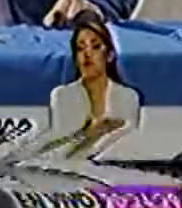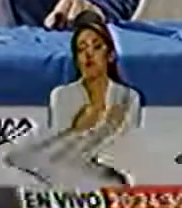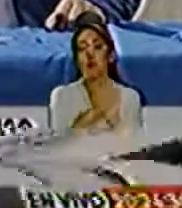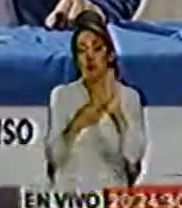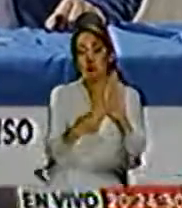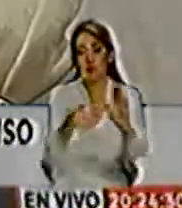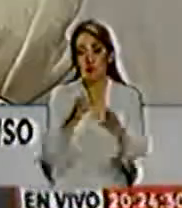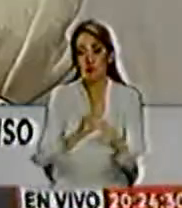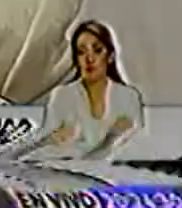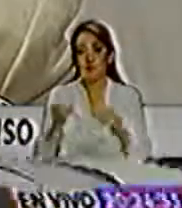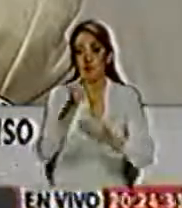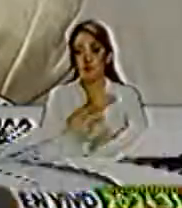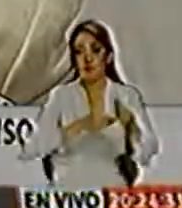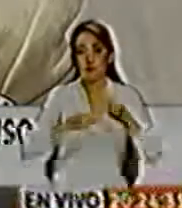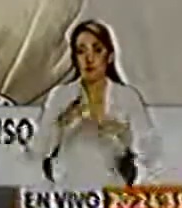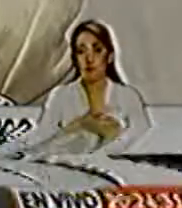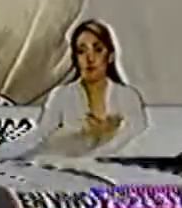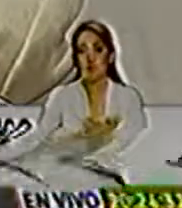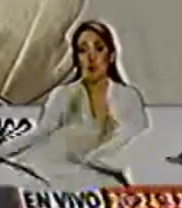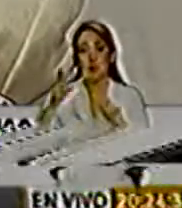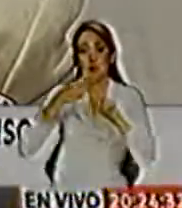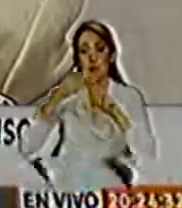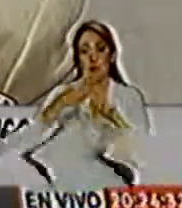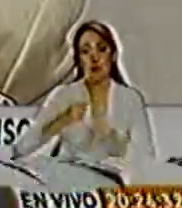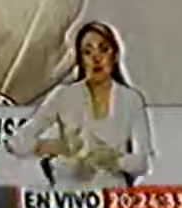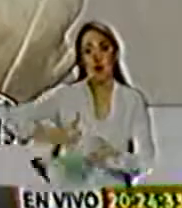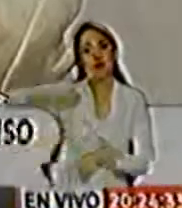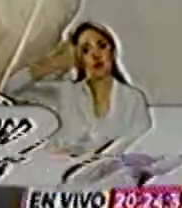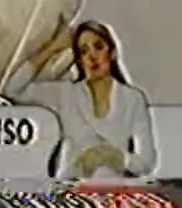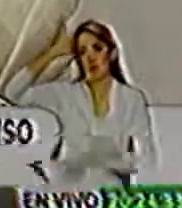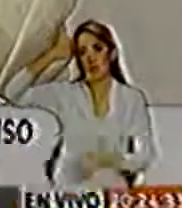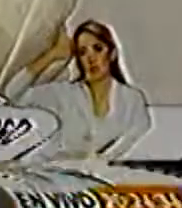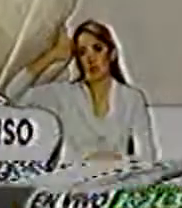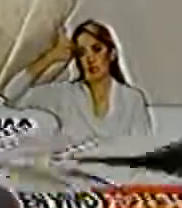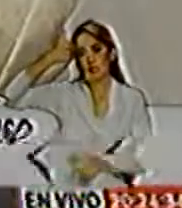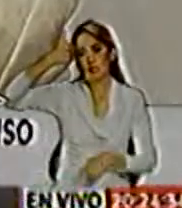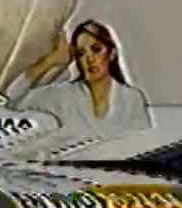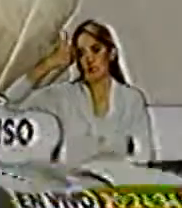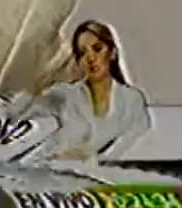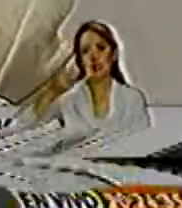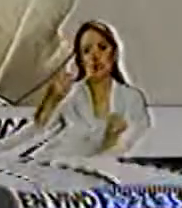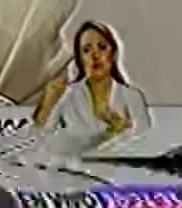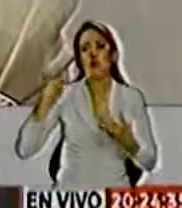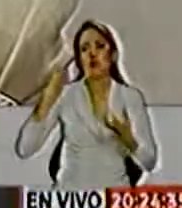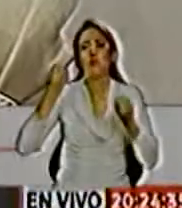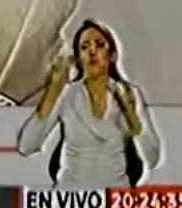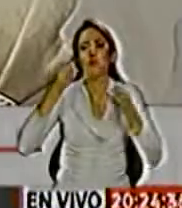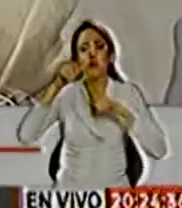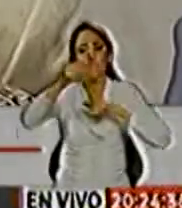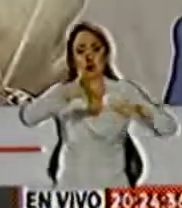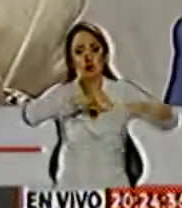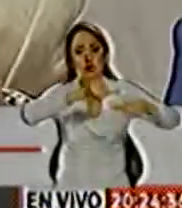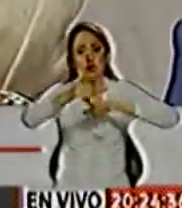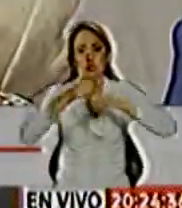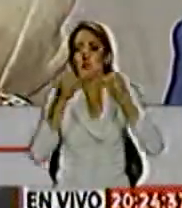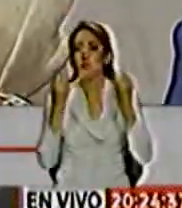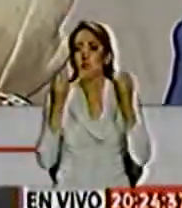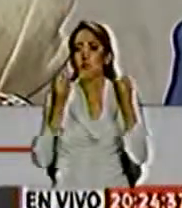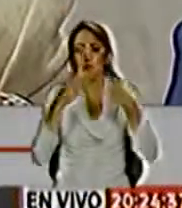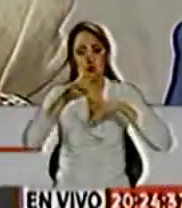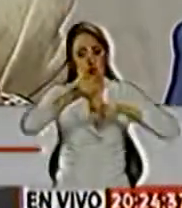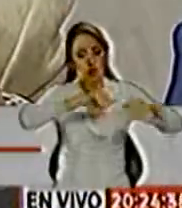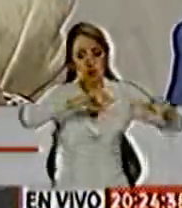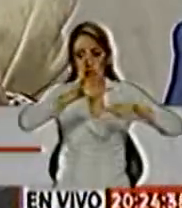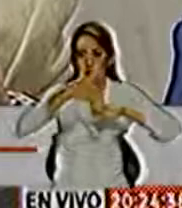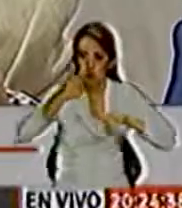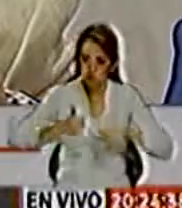de la entidad. Vamos con las gerencias, porque tenemos gerencia de la gerencia y la gerencia, que lamentablemente no cumplen una función. Nosotros vamos para